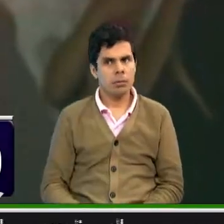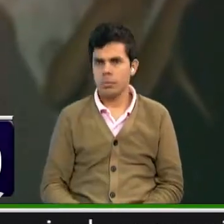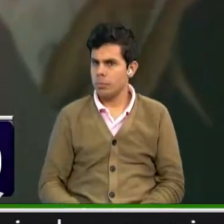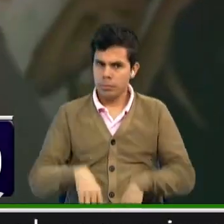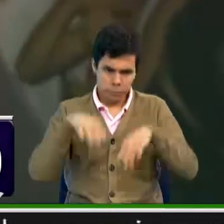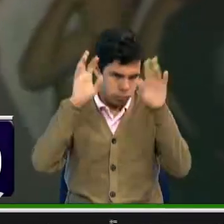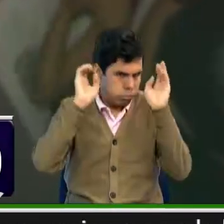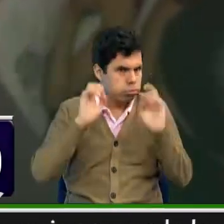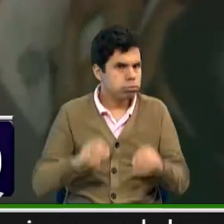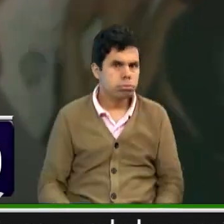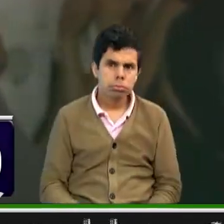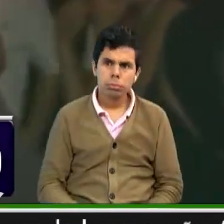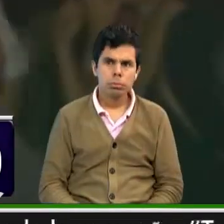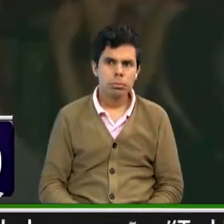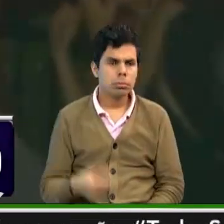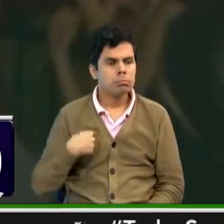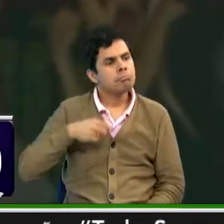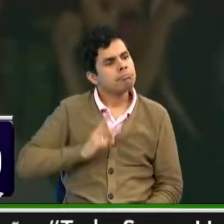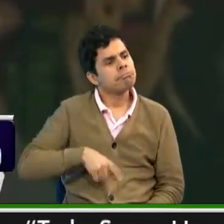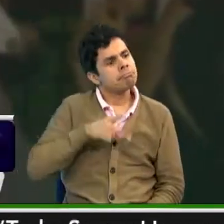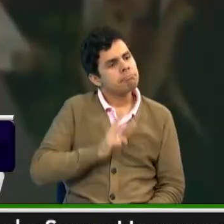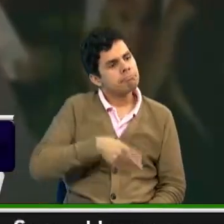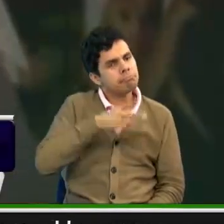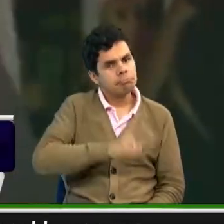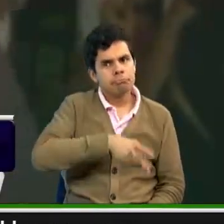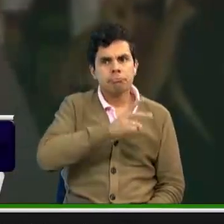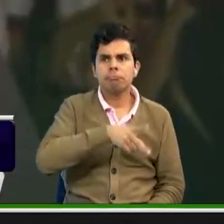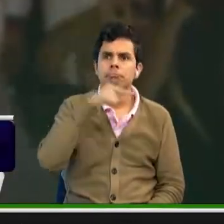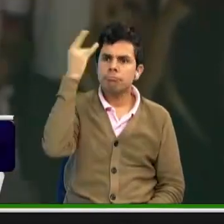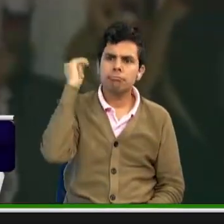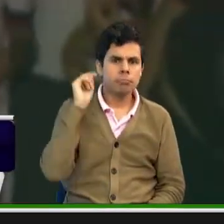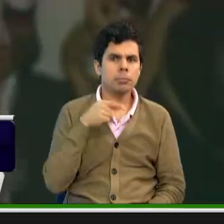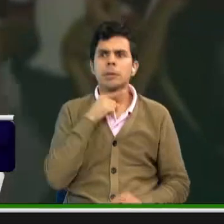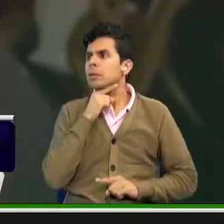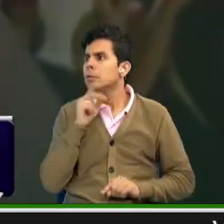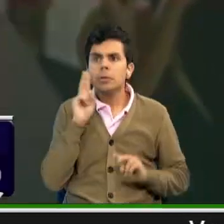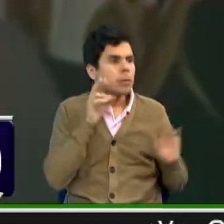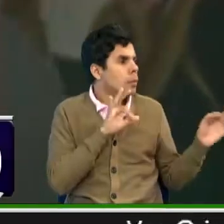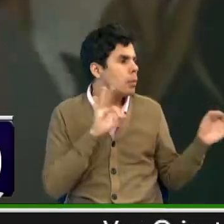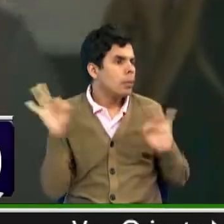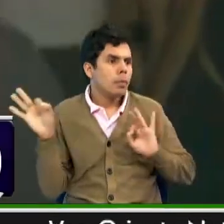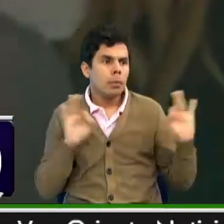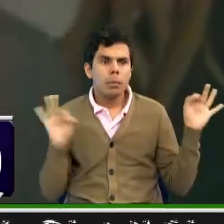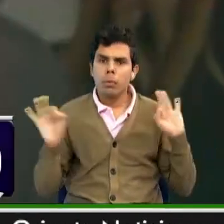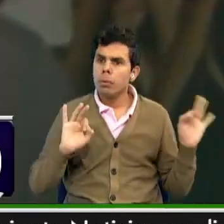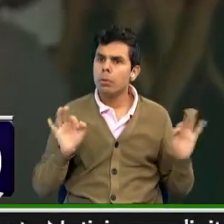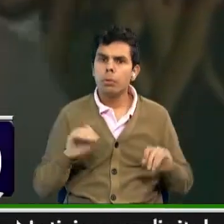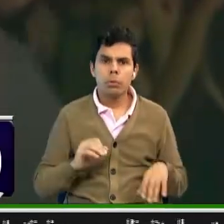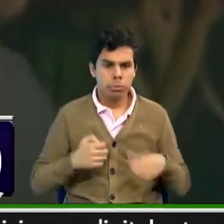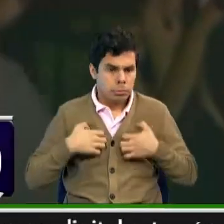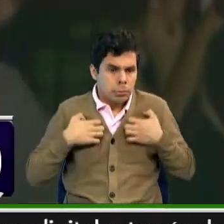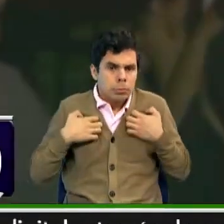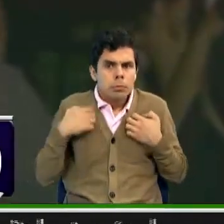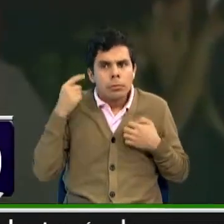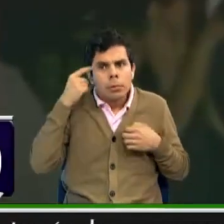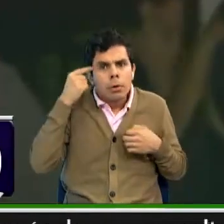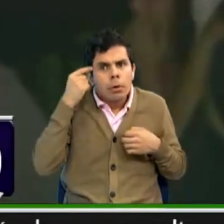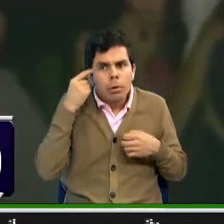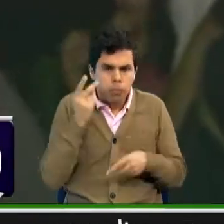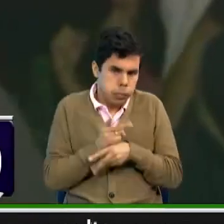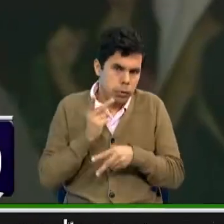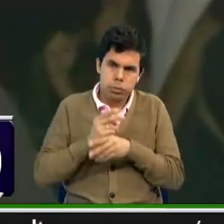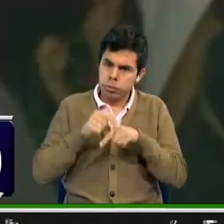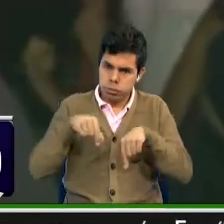ya uno no puede salir, a toda hora le toca a uno estar, mejor dicho, a todo asustado.